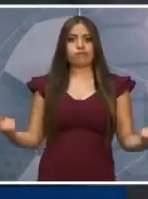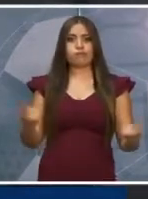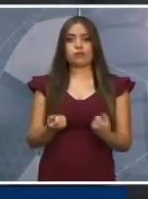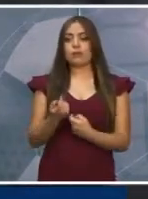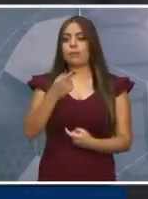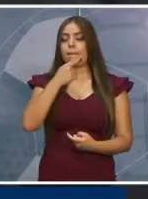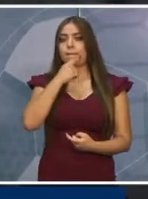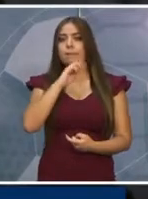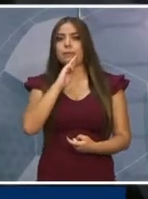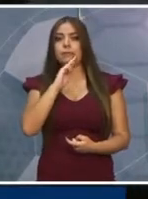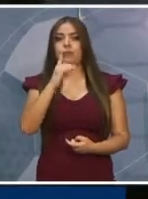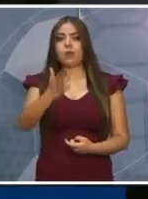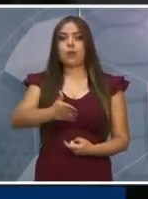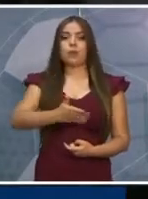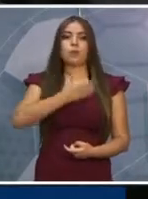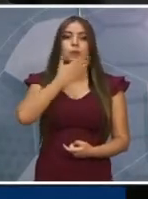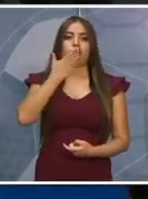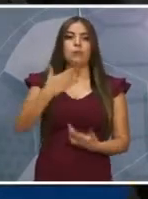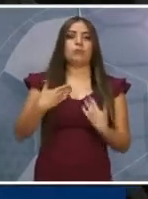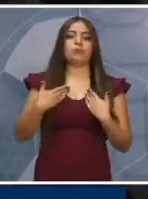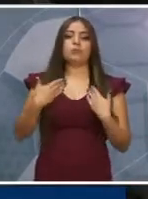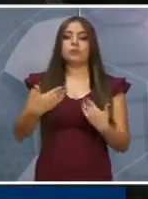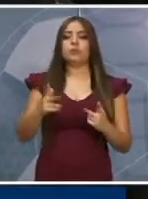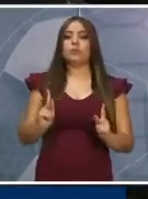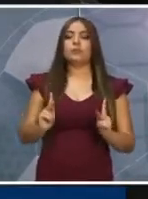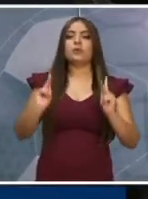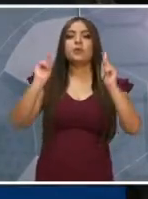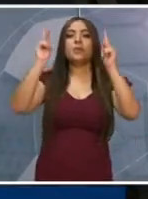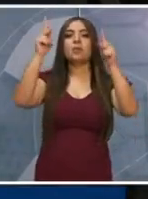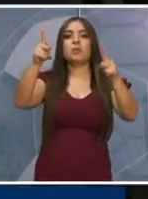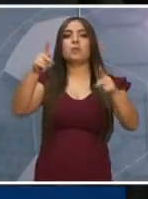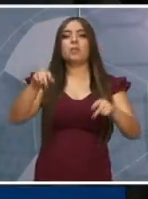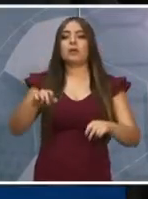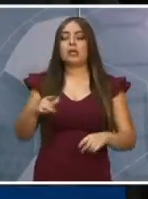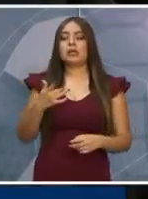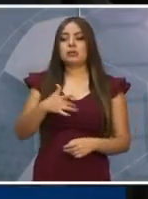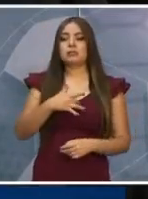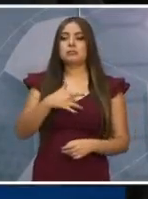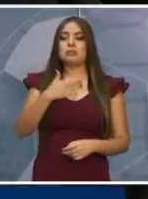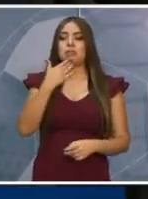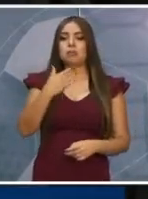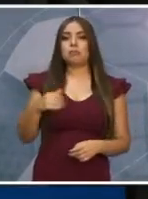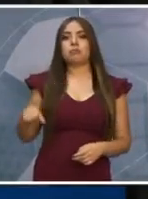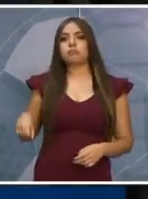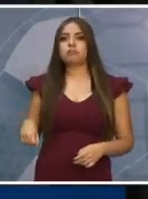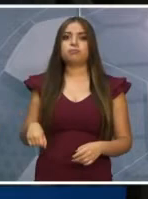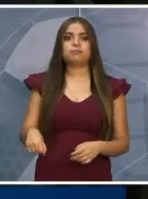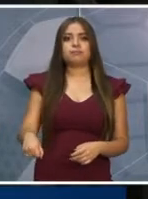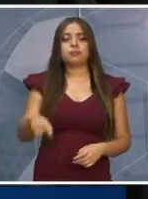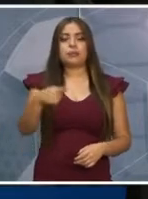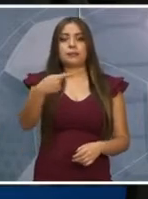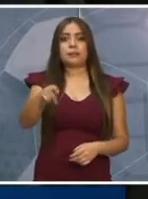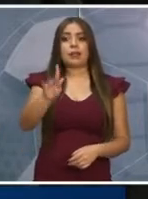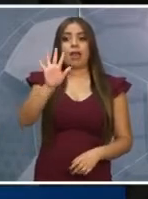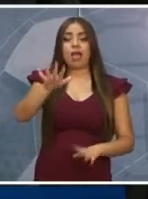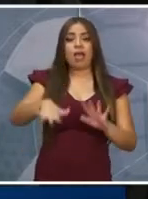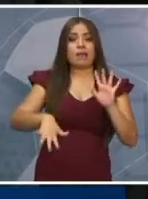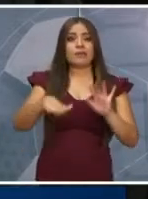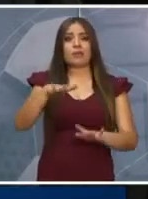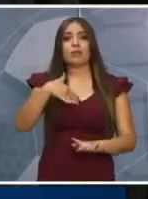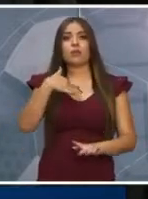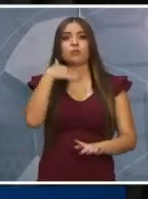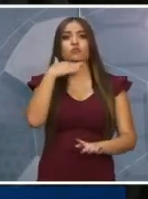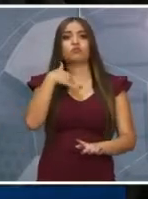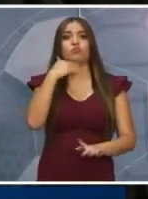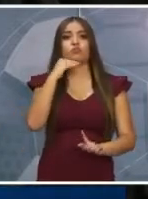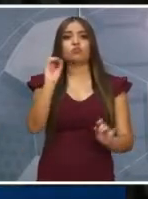confiados a que es un puente peatonal seguro y tranquilo, y no nos percatamos de que no tiene protección